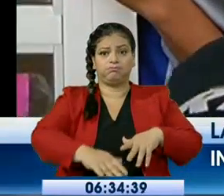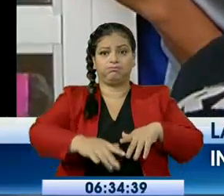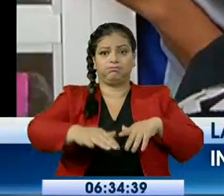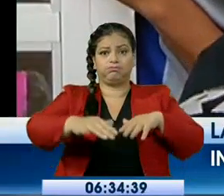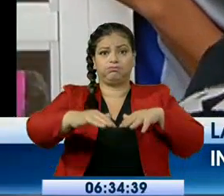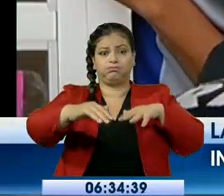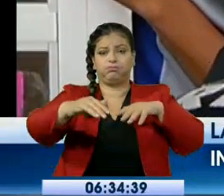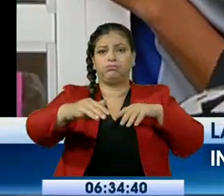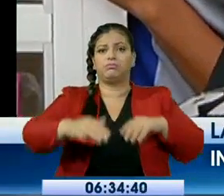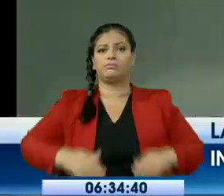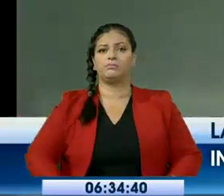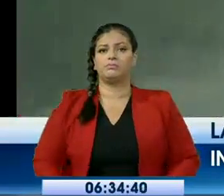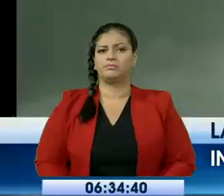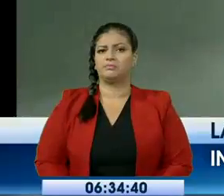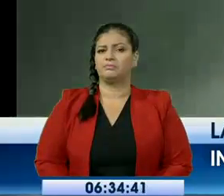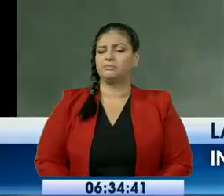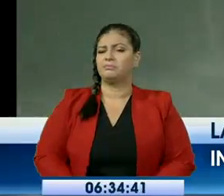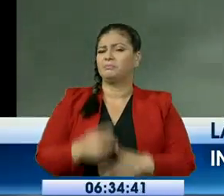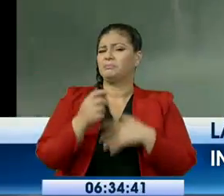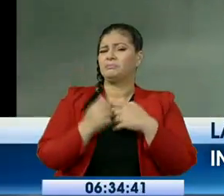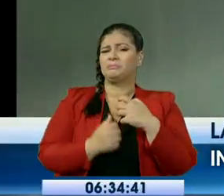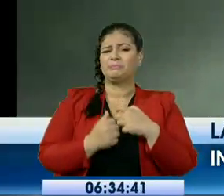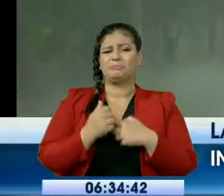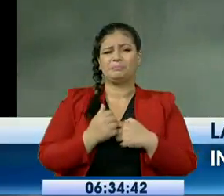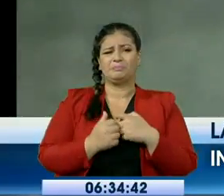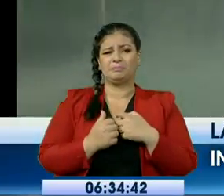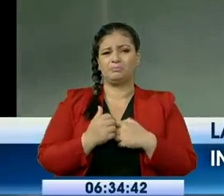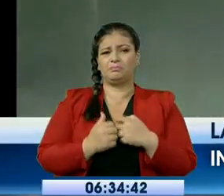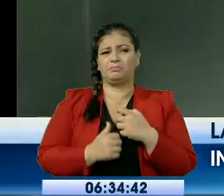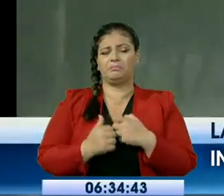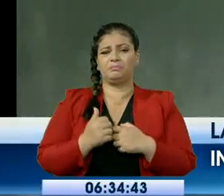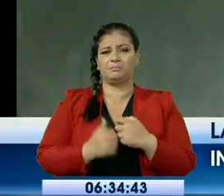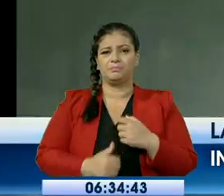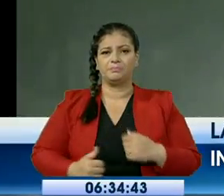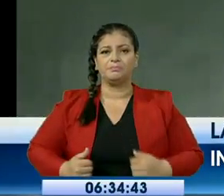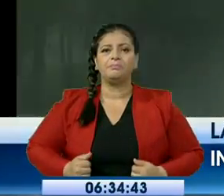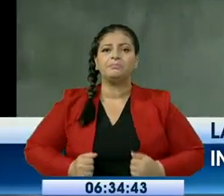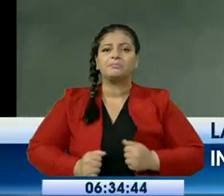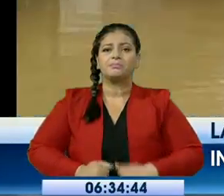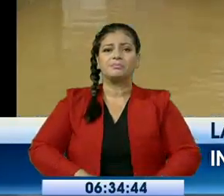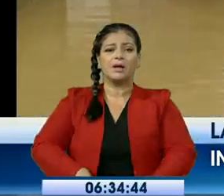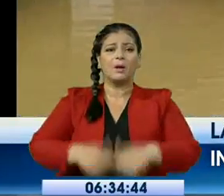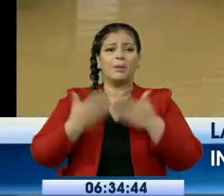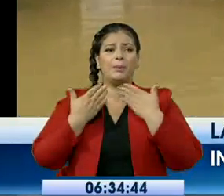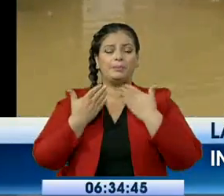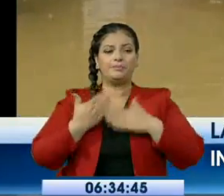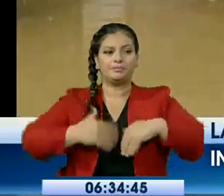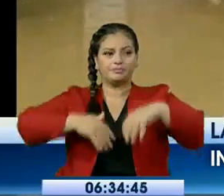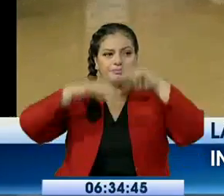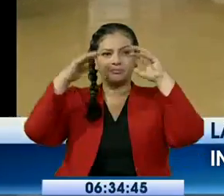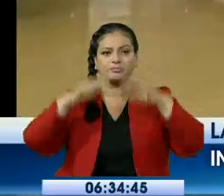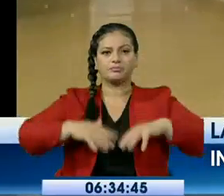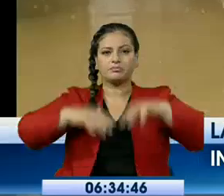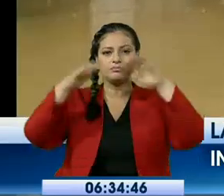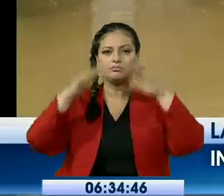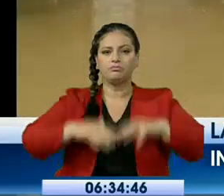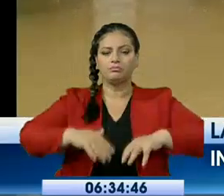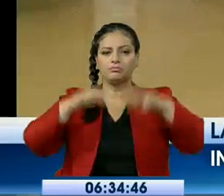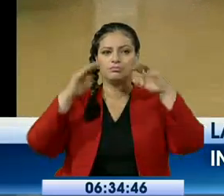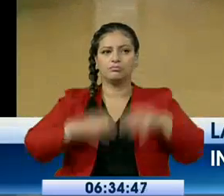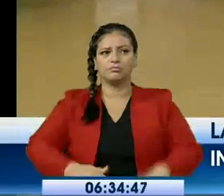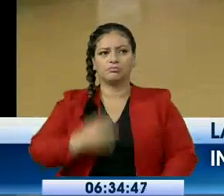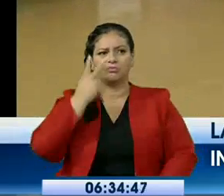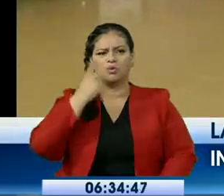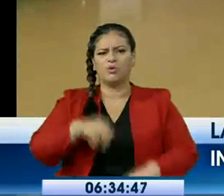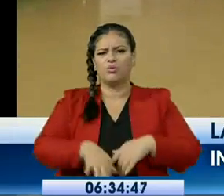todo hecho un desastre. Las recientes precipitaciones que ha soportado la urbe guayaquileña han dado paso a la formación de ríos en